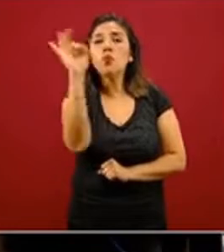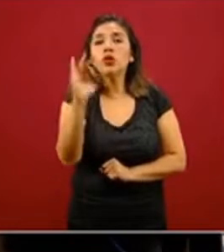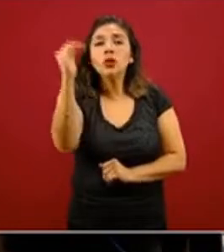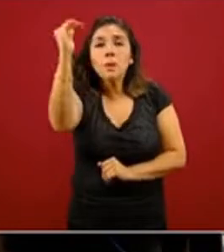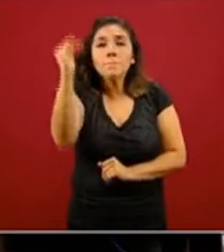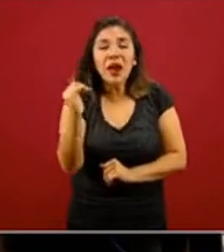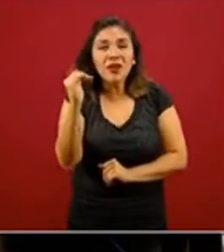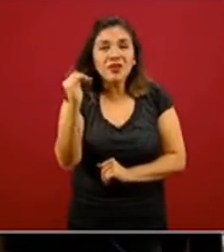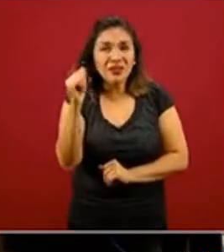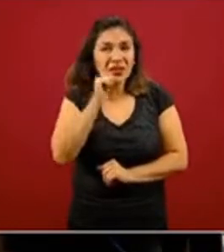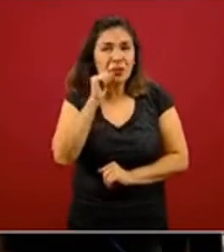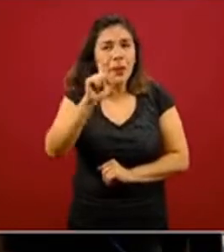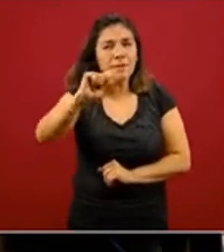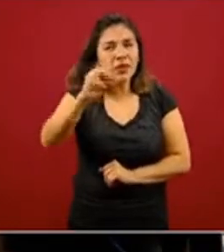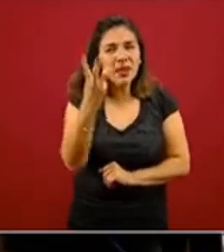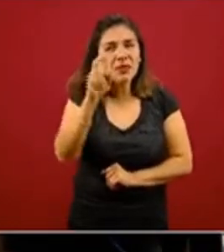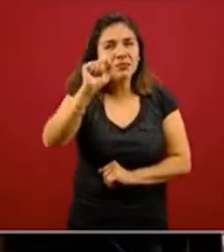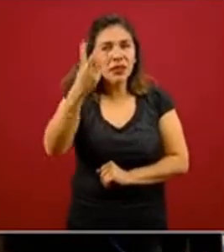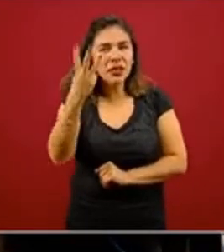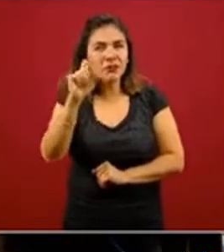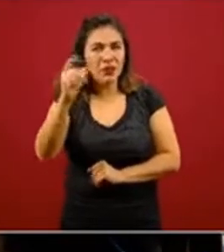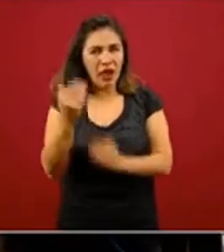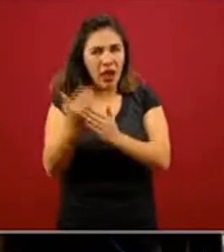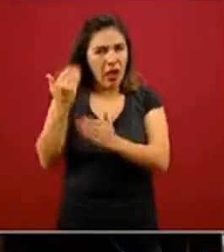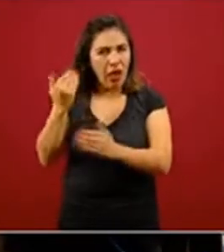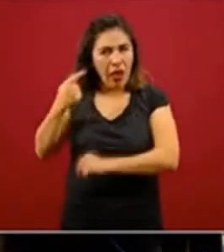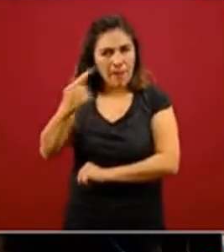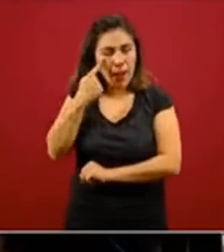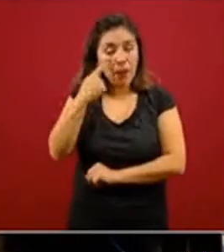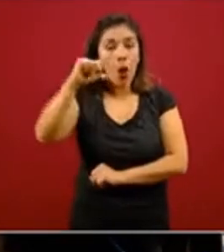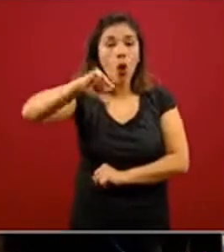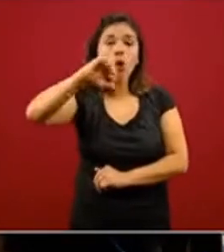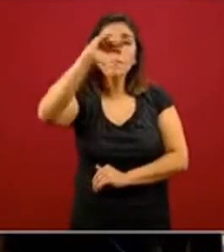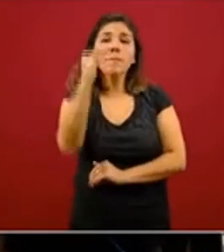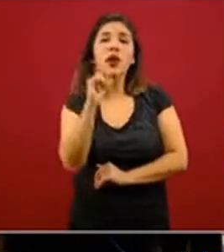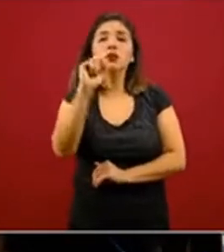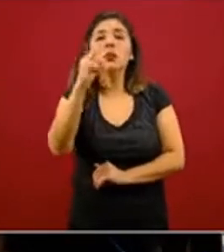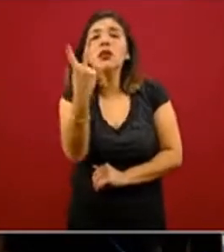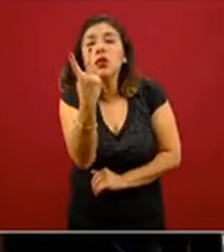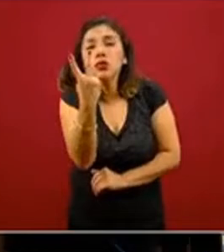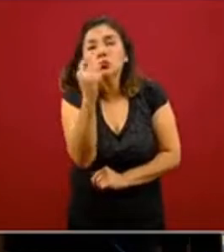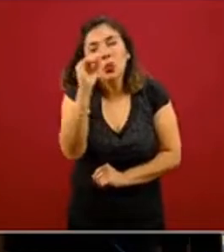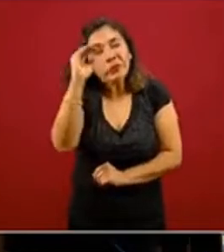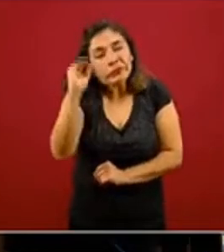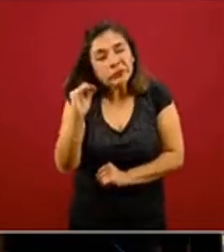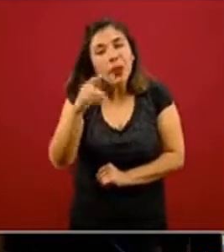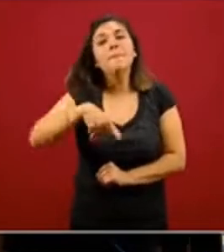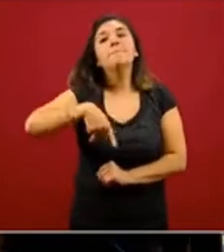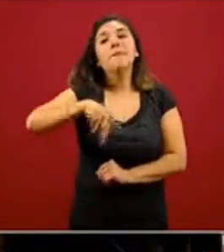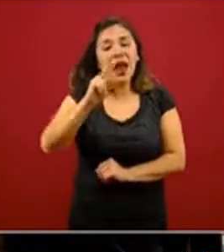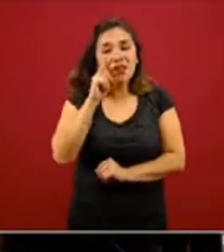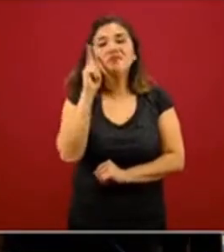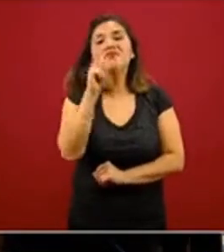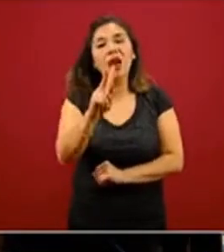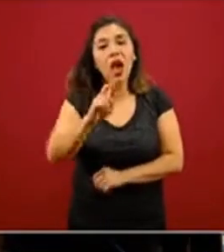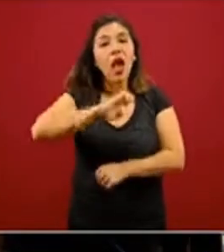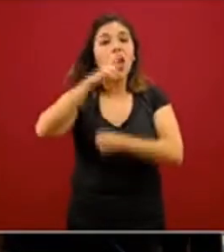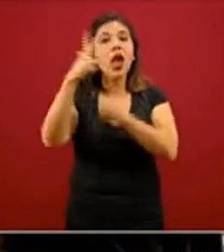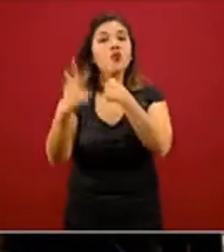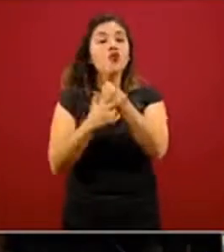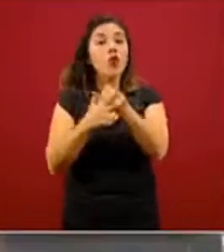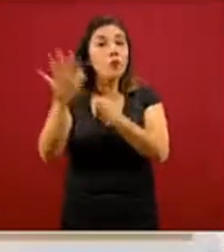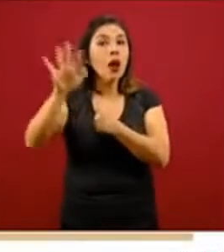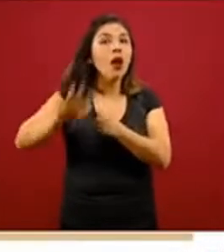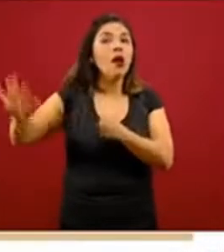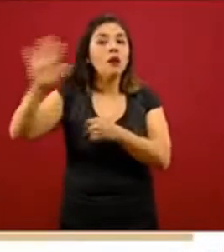que veníamos viendo prácticamente los últimos días, hoy está en 22, eso es muy poquito. Sin embargo, vemos cómo la región europea prácticamente